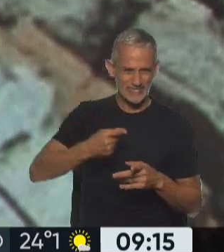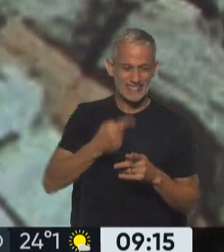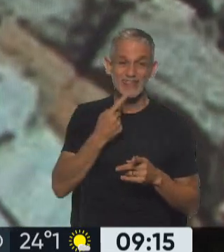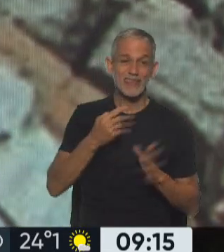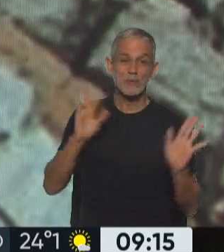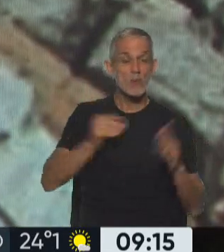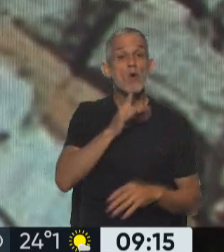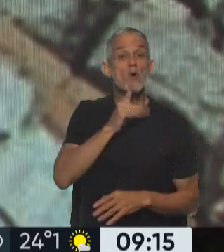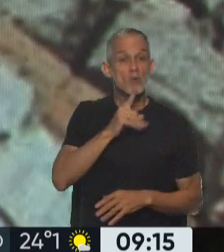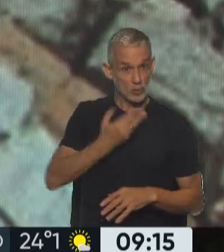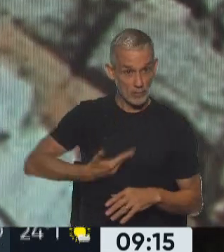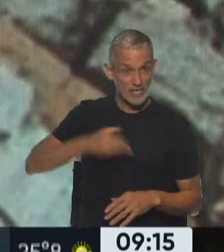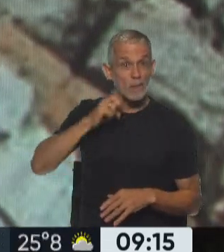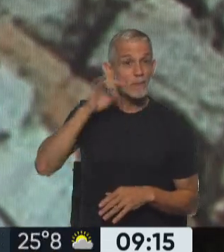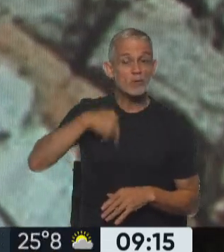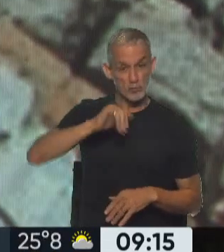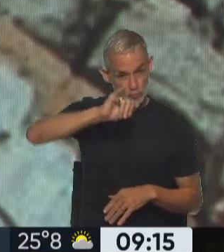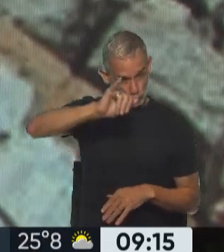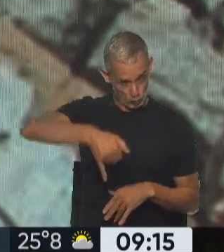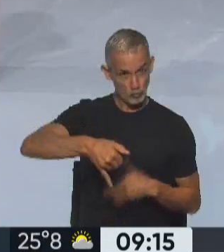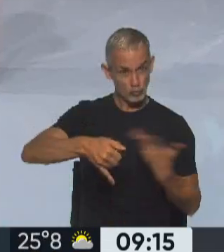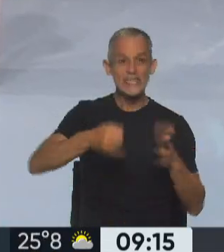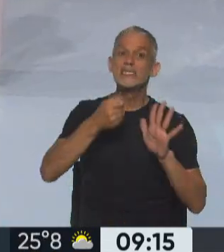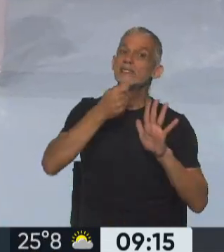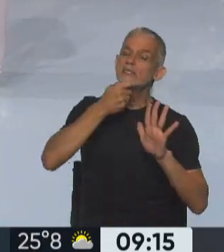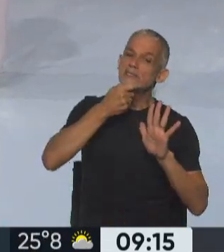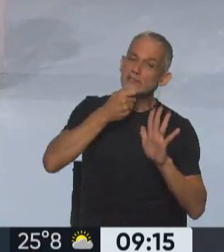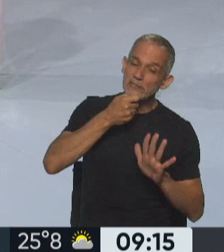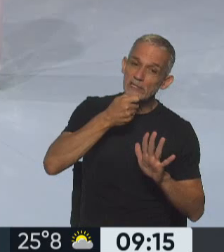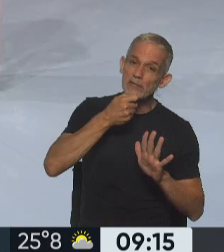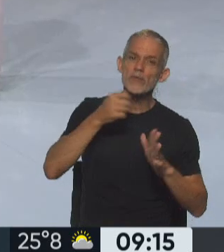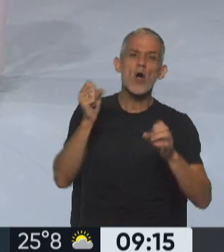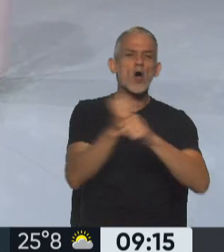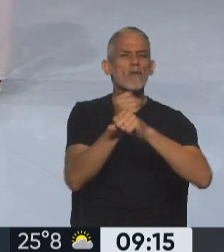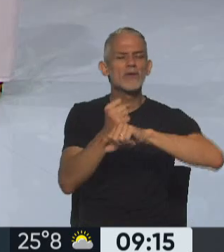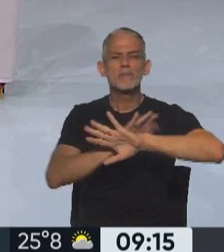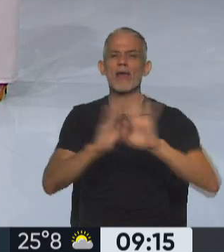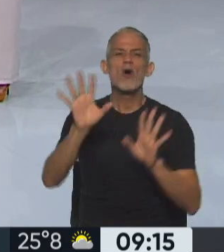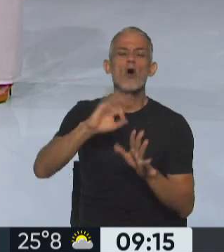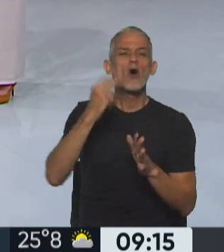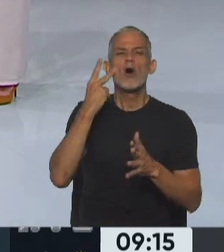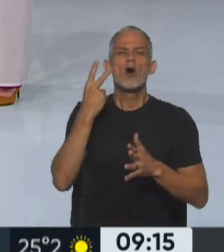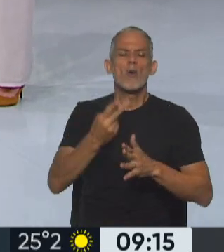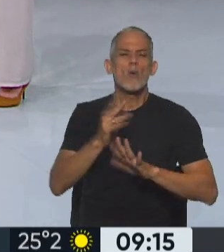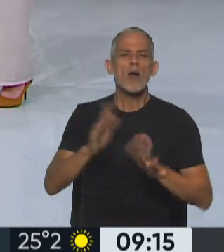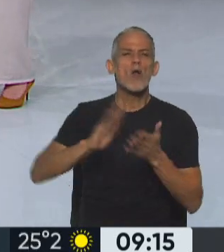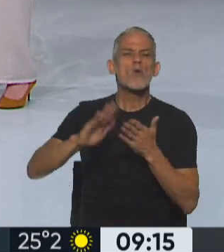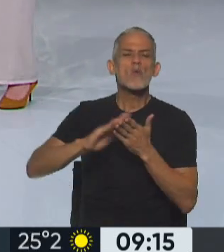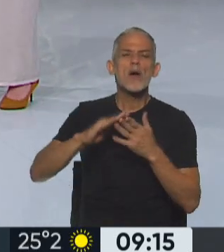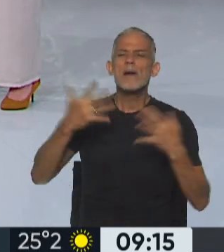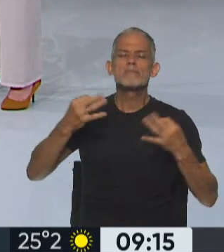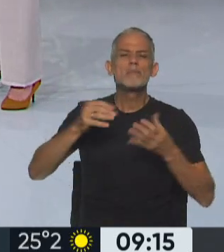está dispuesto a negociar siempre y cuando se confirmen o se reconozcan las nuevas